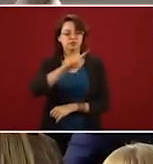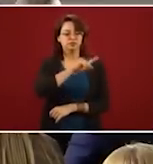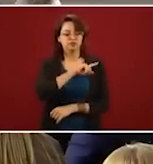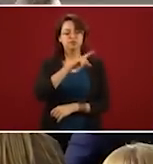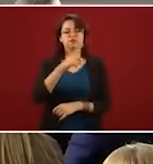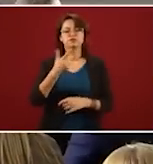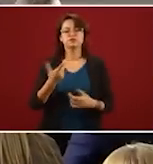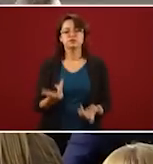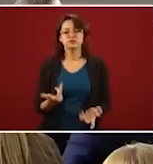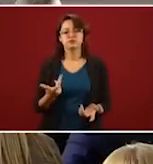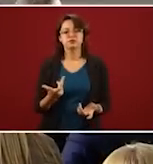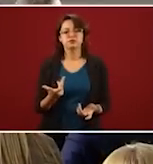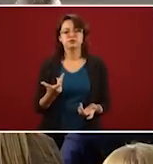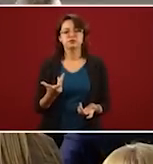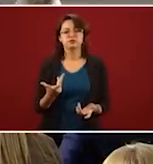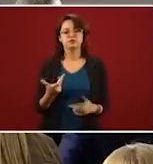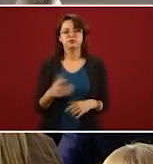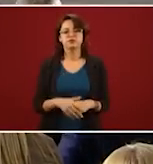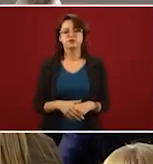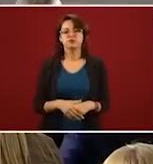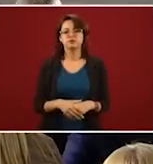pública, en particular